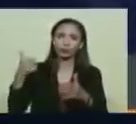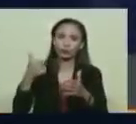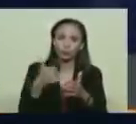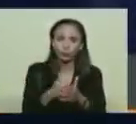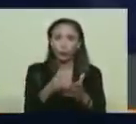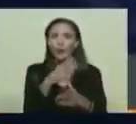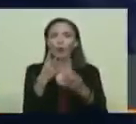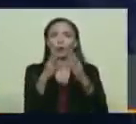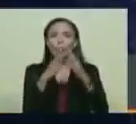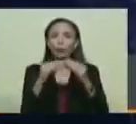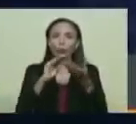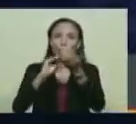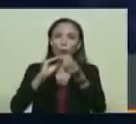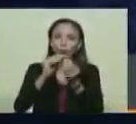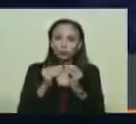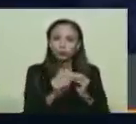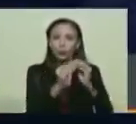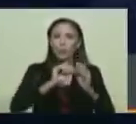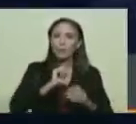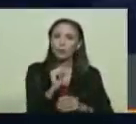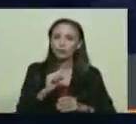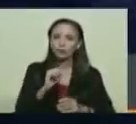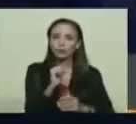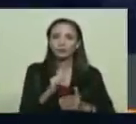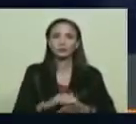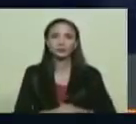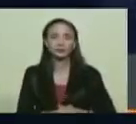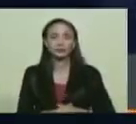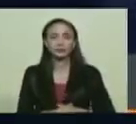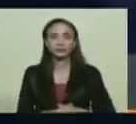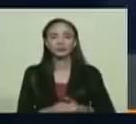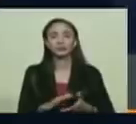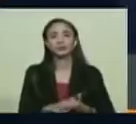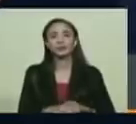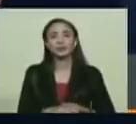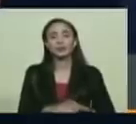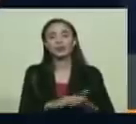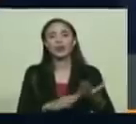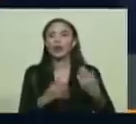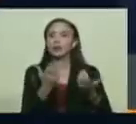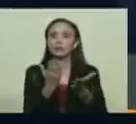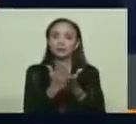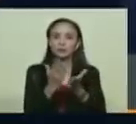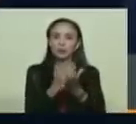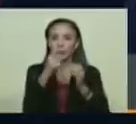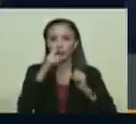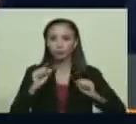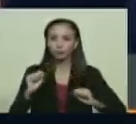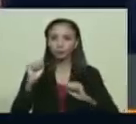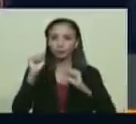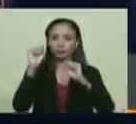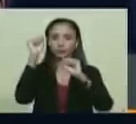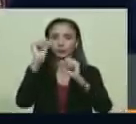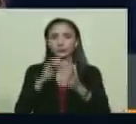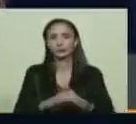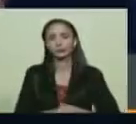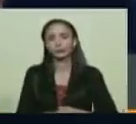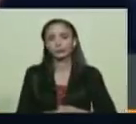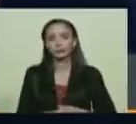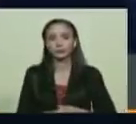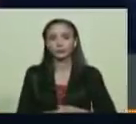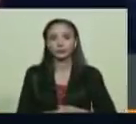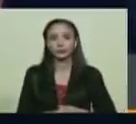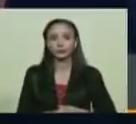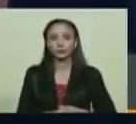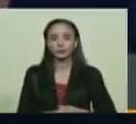la Reforma Policial con Chávez Arrepos. Vive. La patria sigue. Independencia y patria socialista. Viviremos y venceremos. El sol de Venezuela nace en el Esequibo.